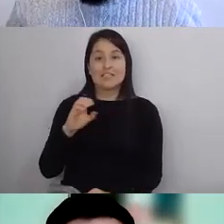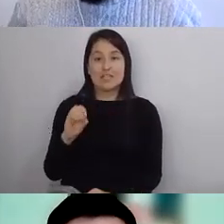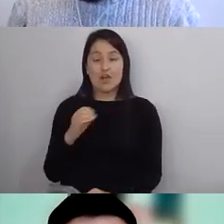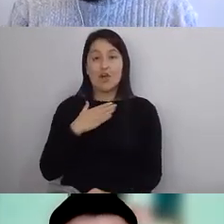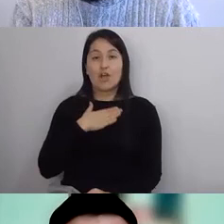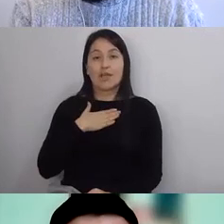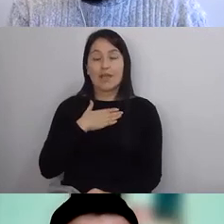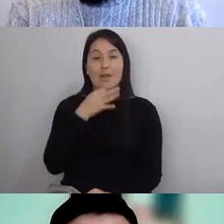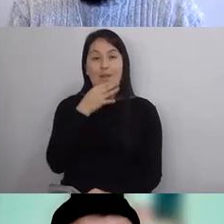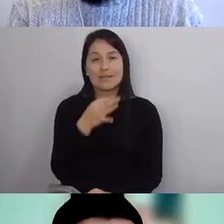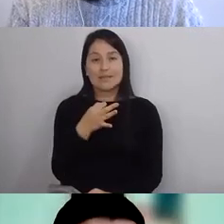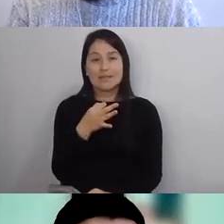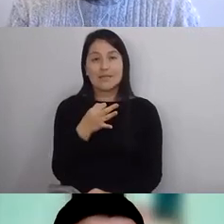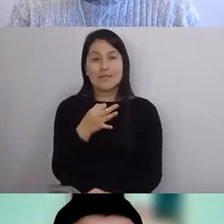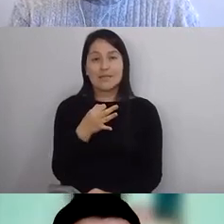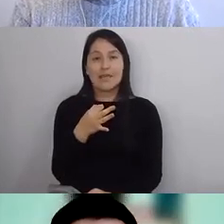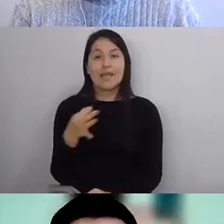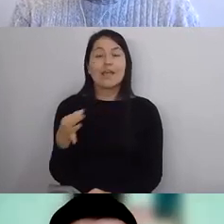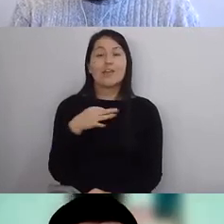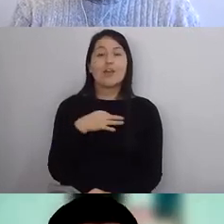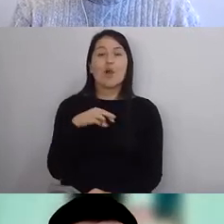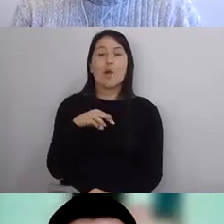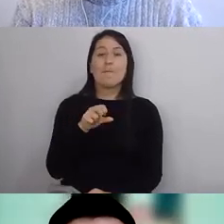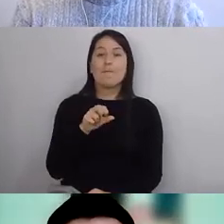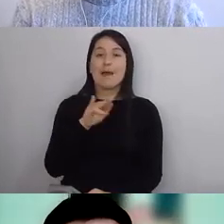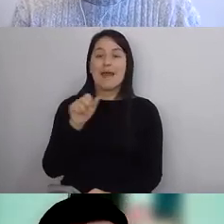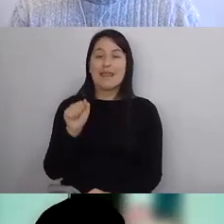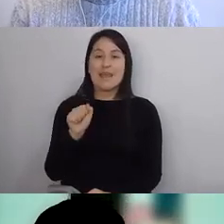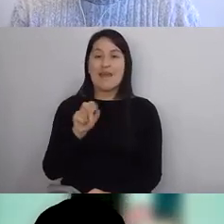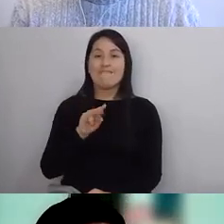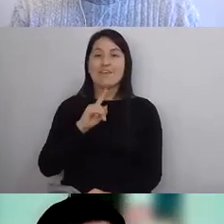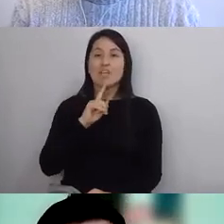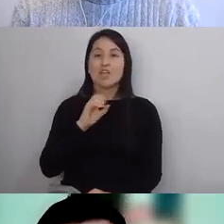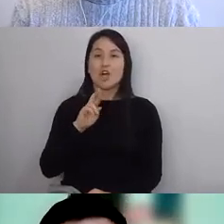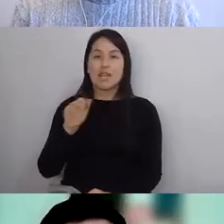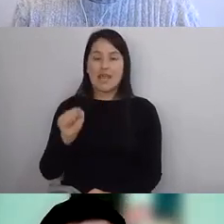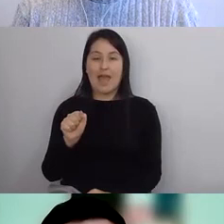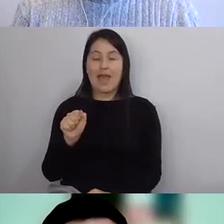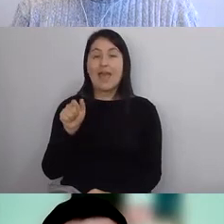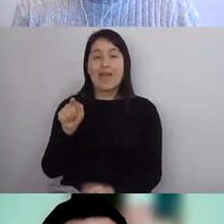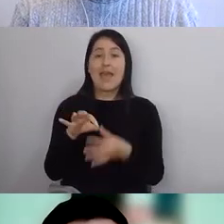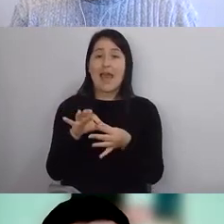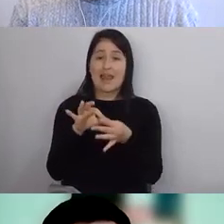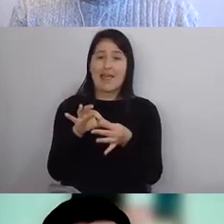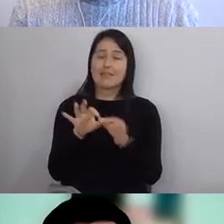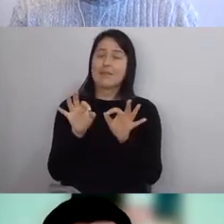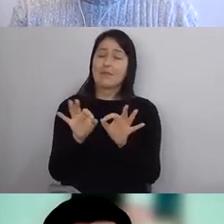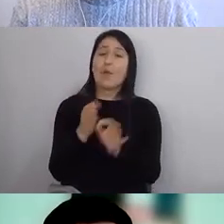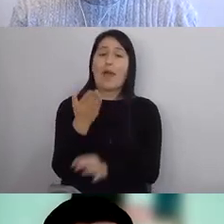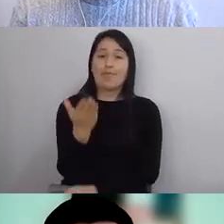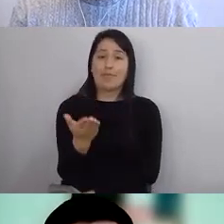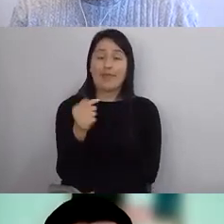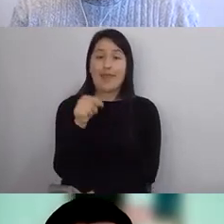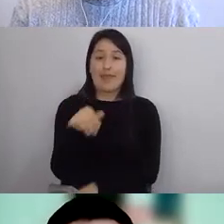referir el mensaje que nos dejó María Victoria. Ella agradece particularmente a ti esta instancia